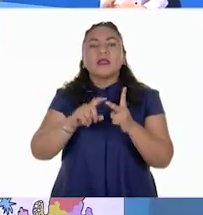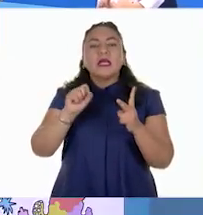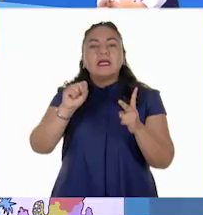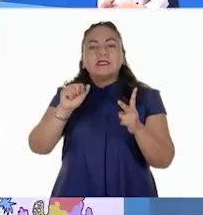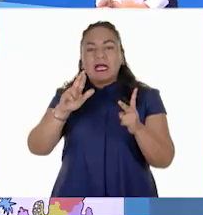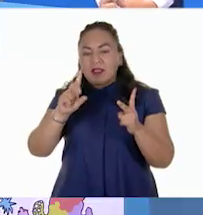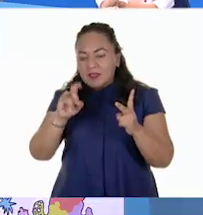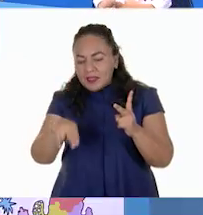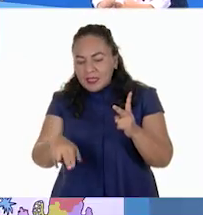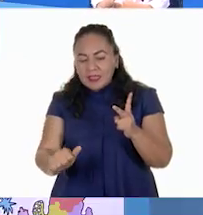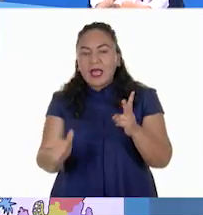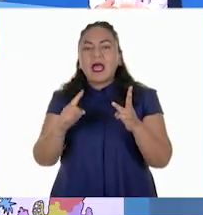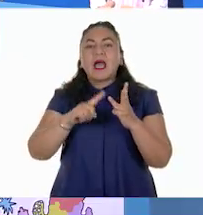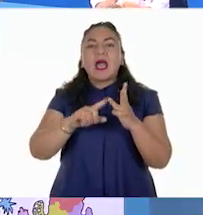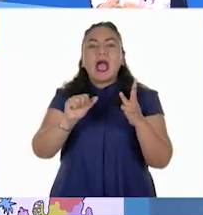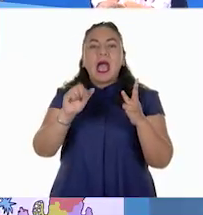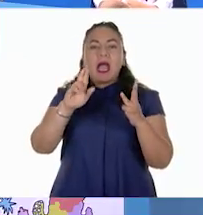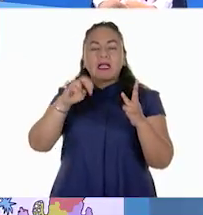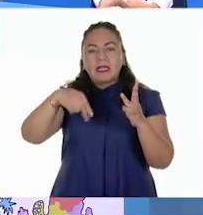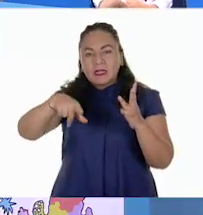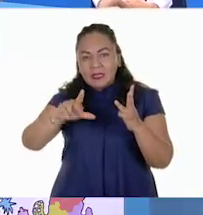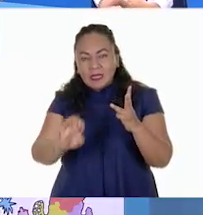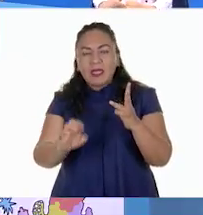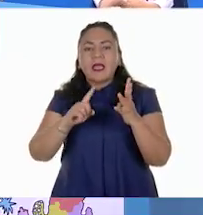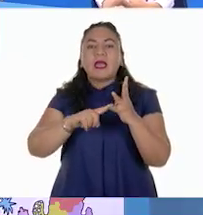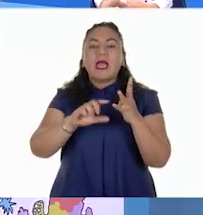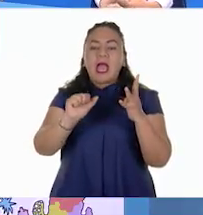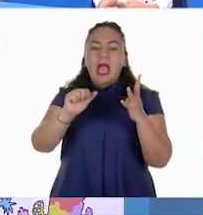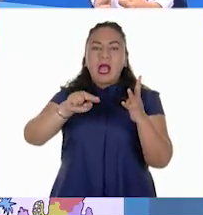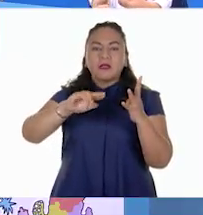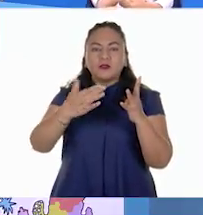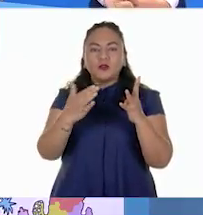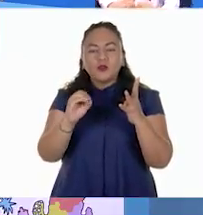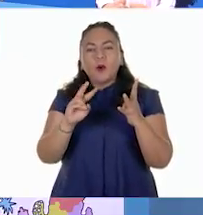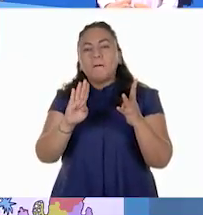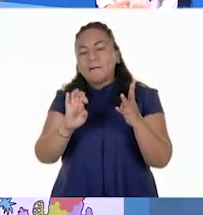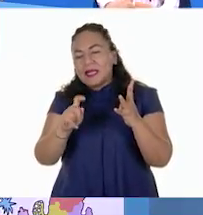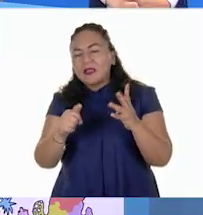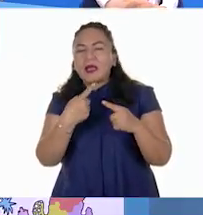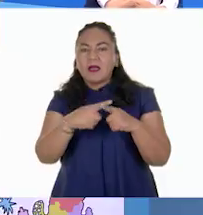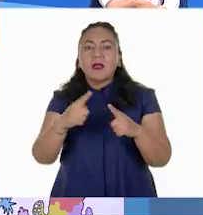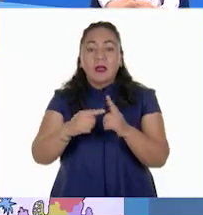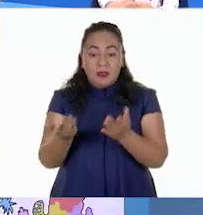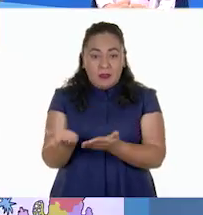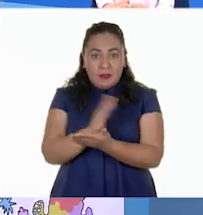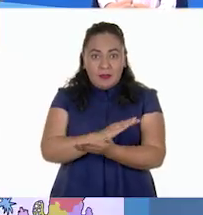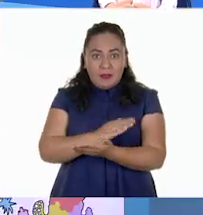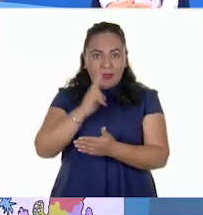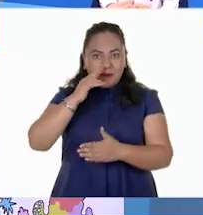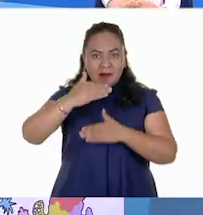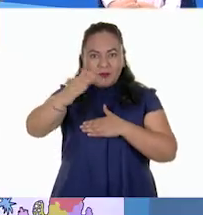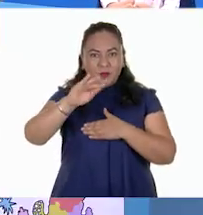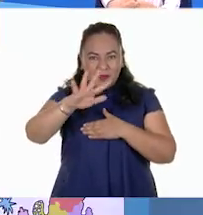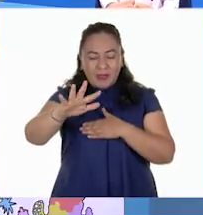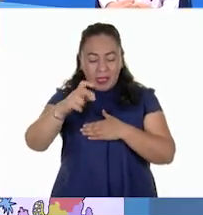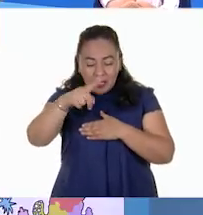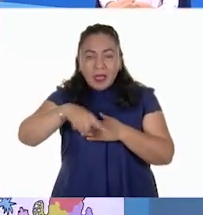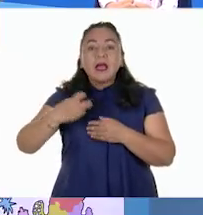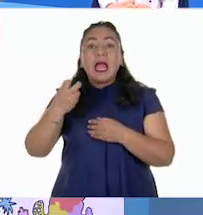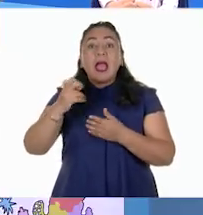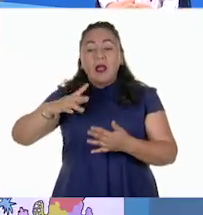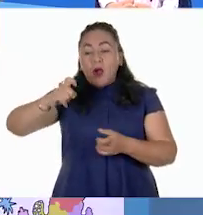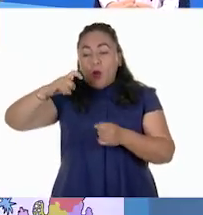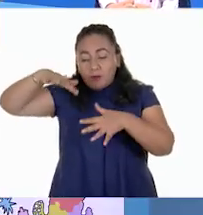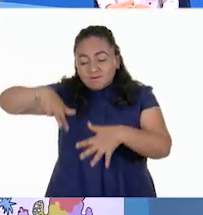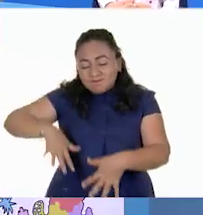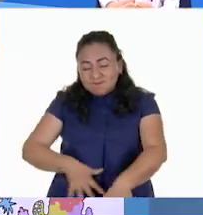el arenque, la anchoveta, entre otros. Como leímos en la página 95 de nuestro Atlas, son las corrientes